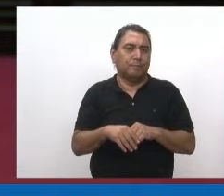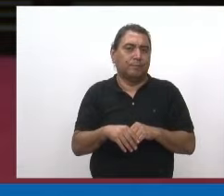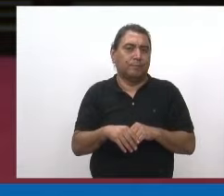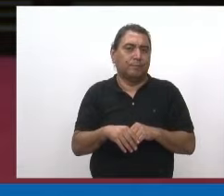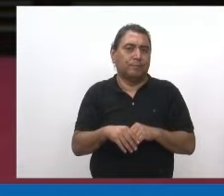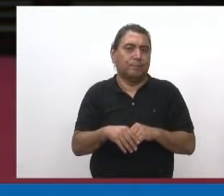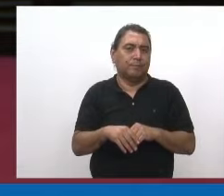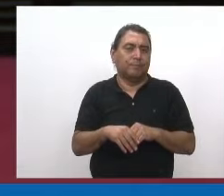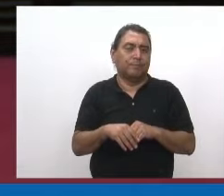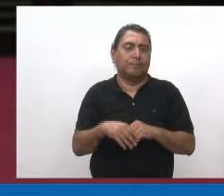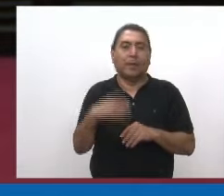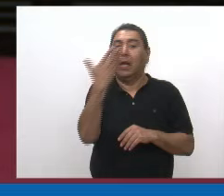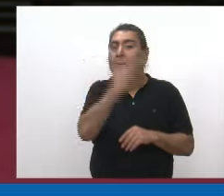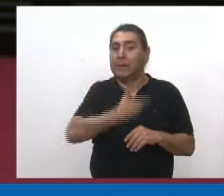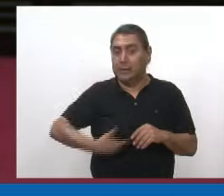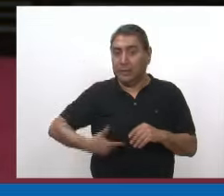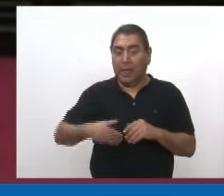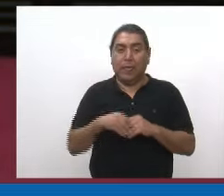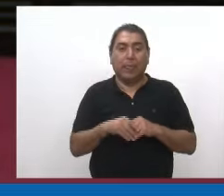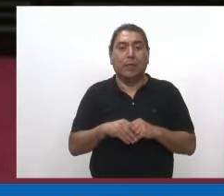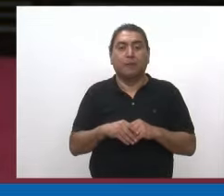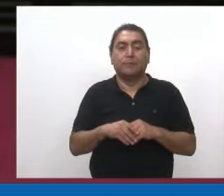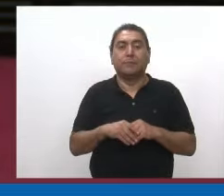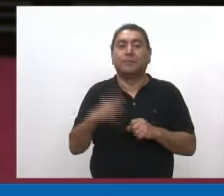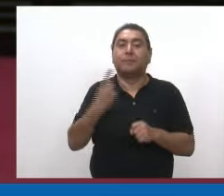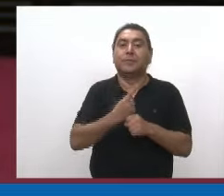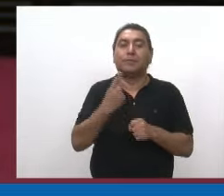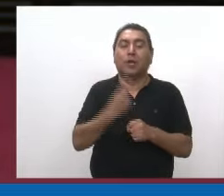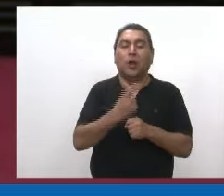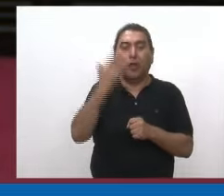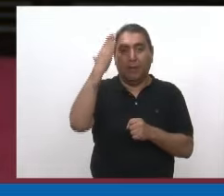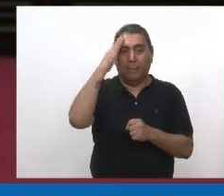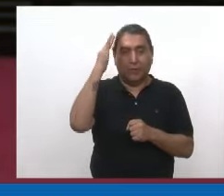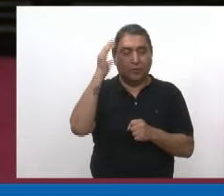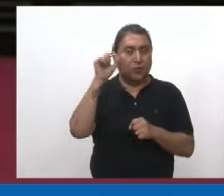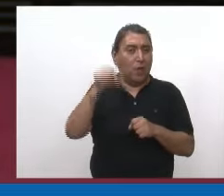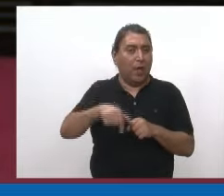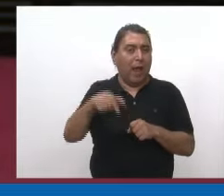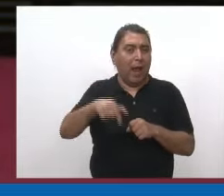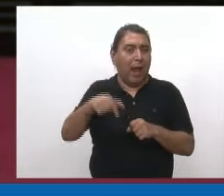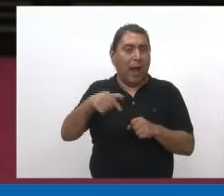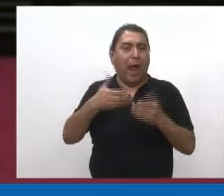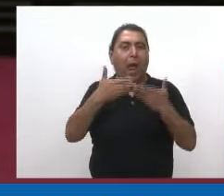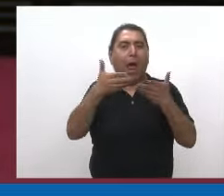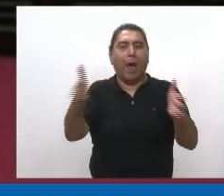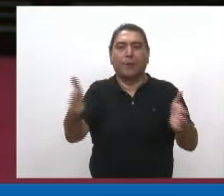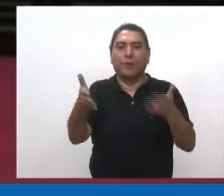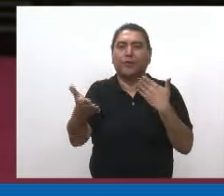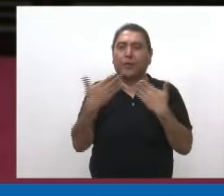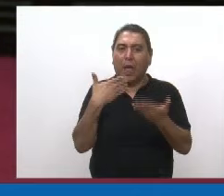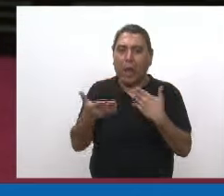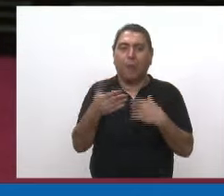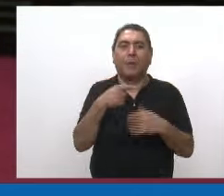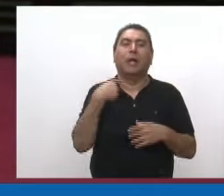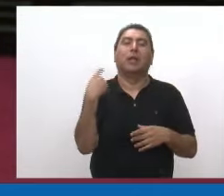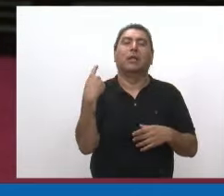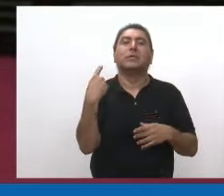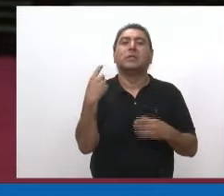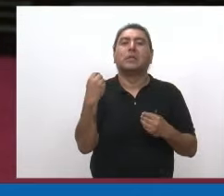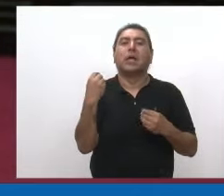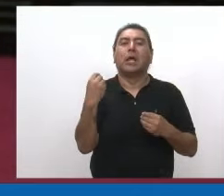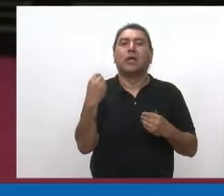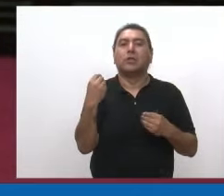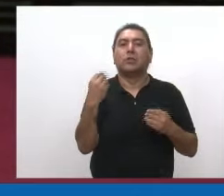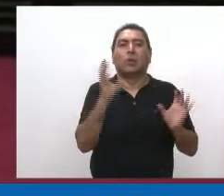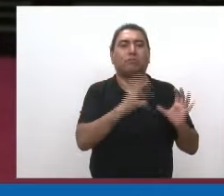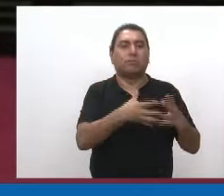Y el presidente, el 1 de marzo aquí, abrió el diálogo para que todas las fuerzas, de una vez por